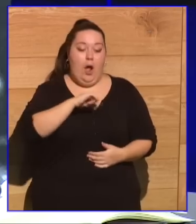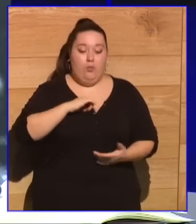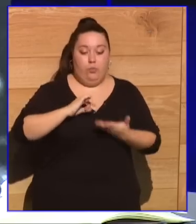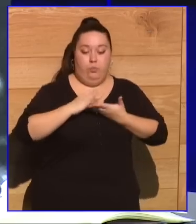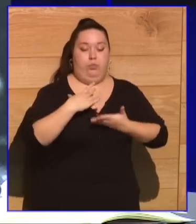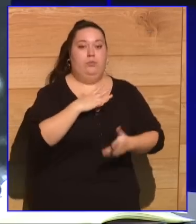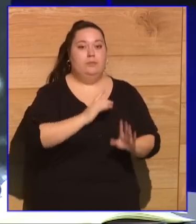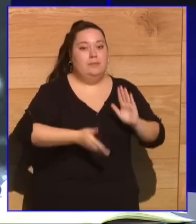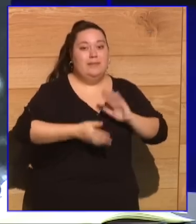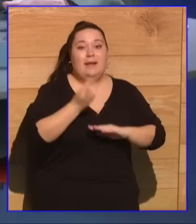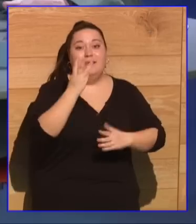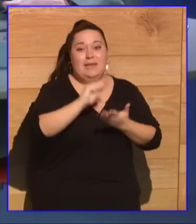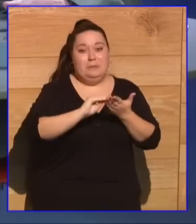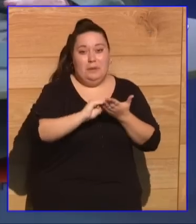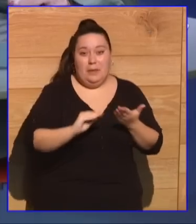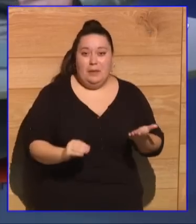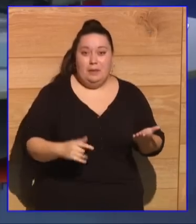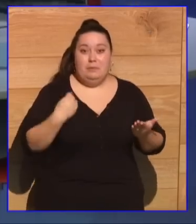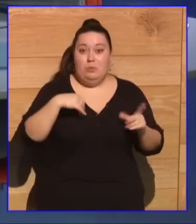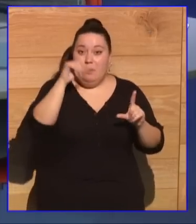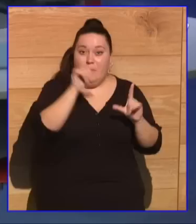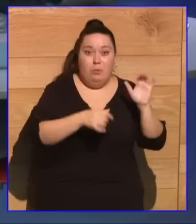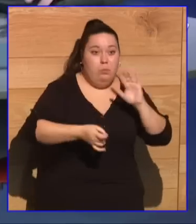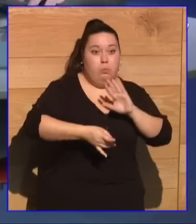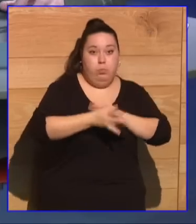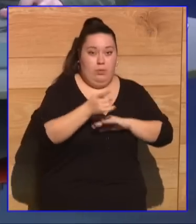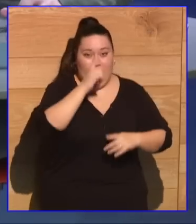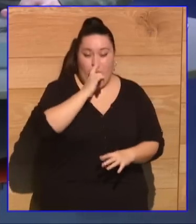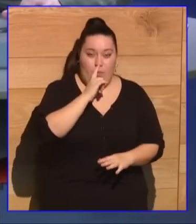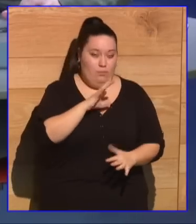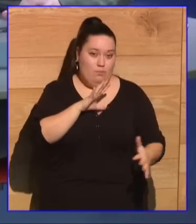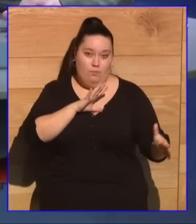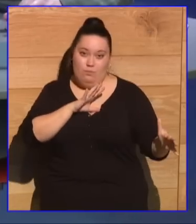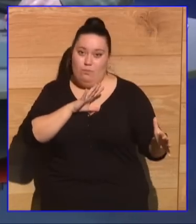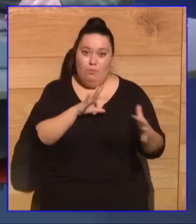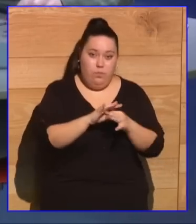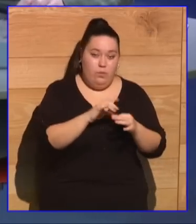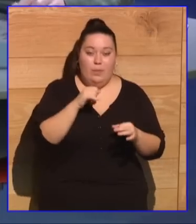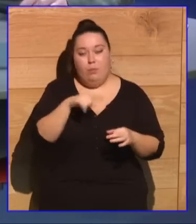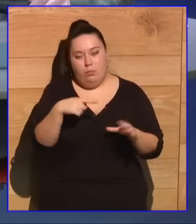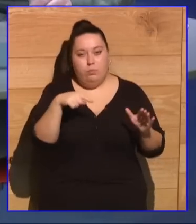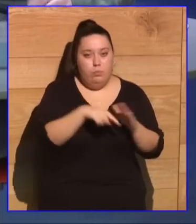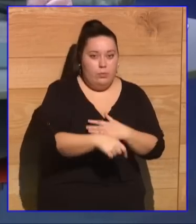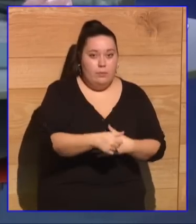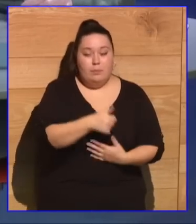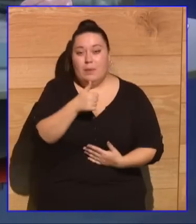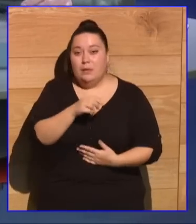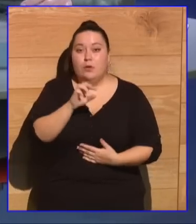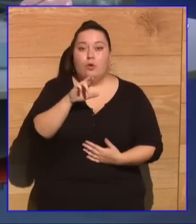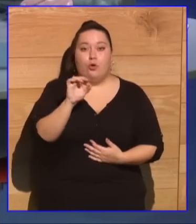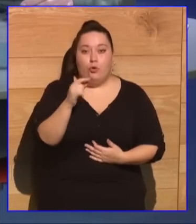veces, y finalmente incluso cuando sale esta película, que para mí es memorable y es sensacional, luego podemos profundizar en esto, Roger